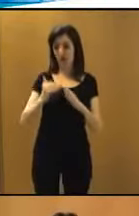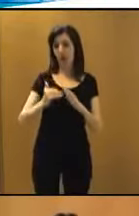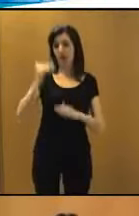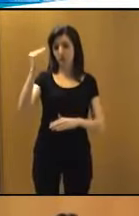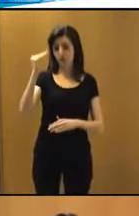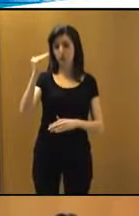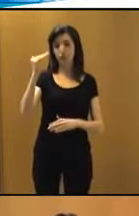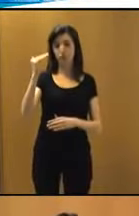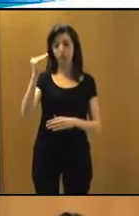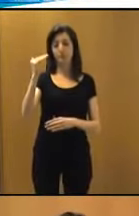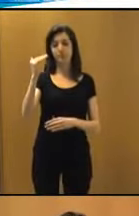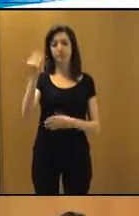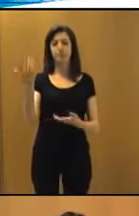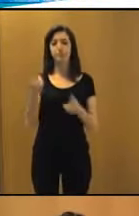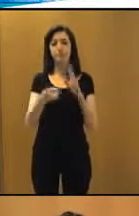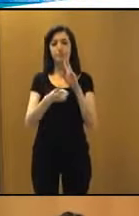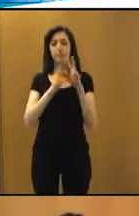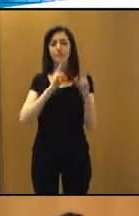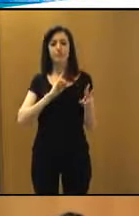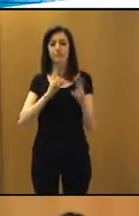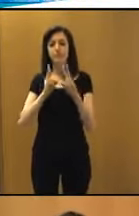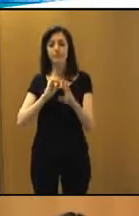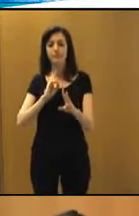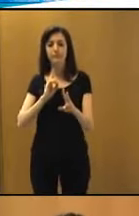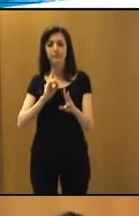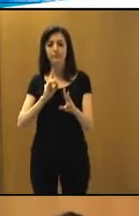alto. Nos ha